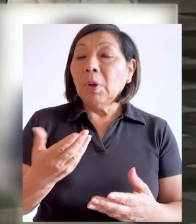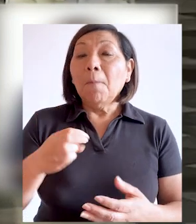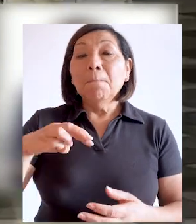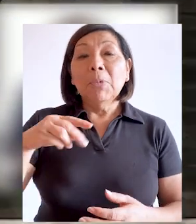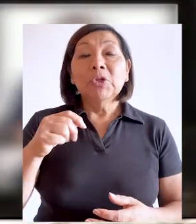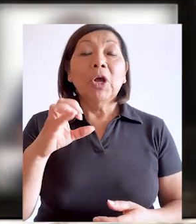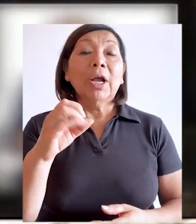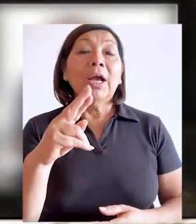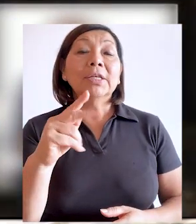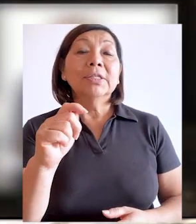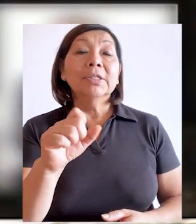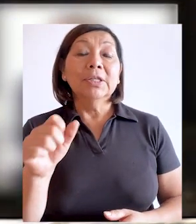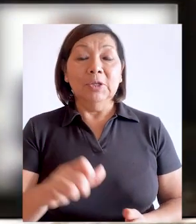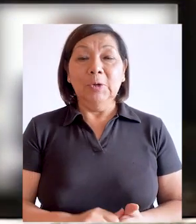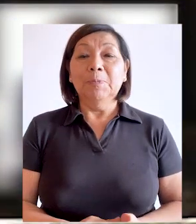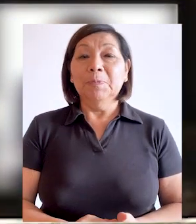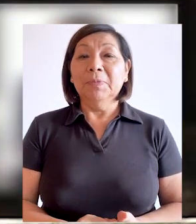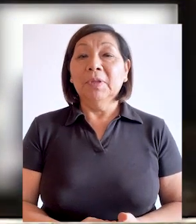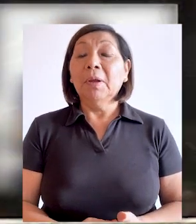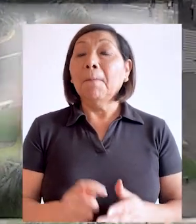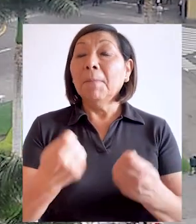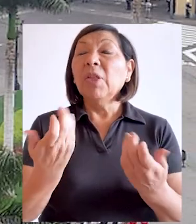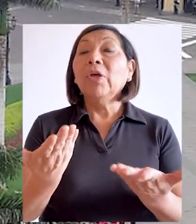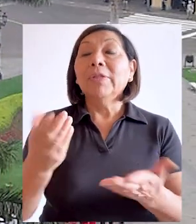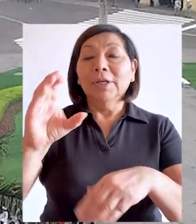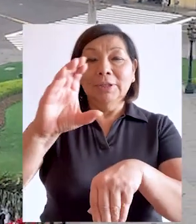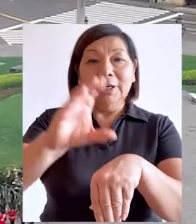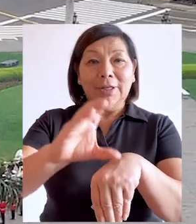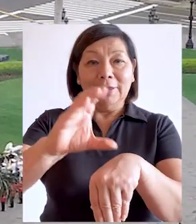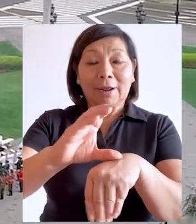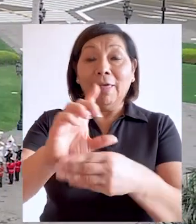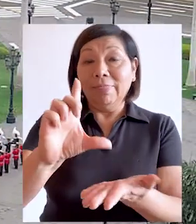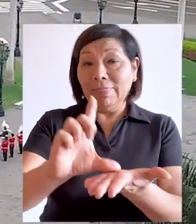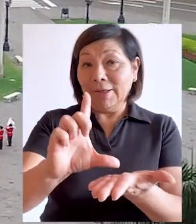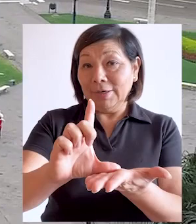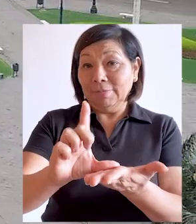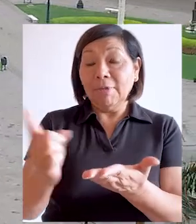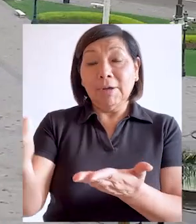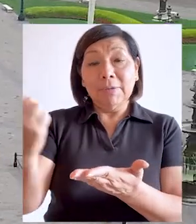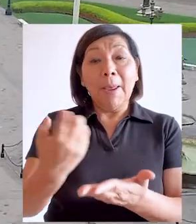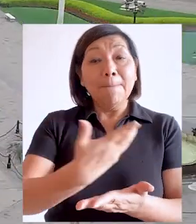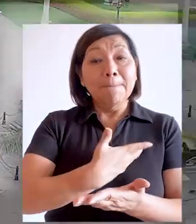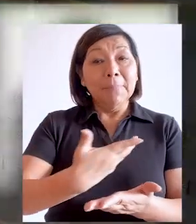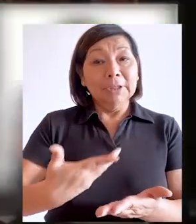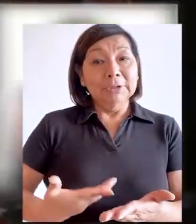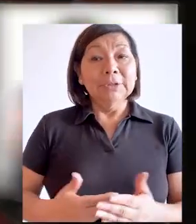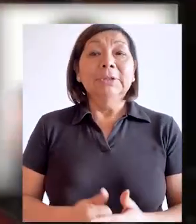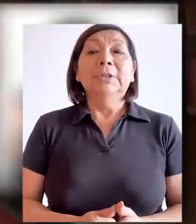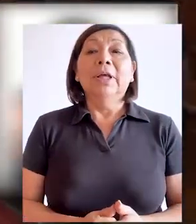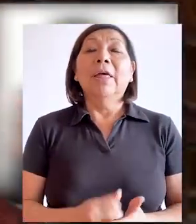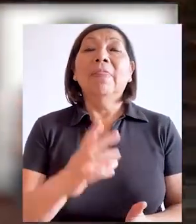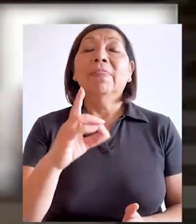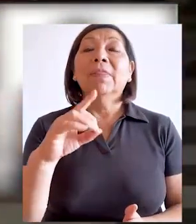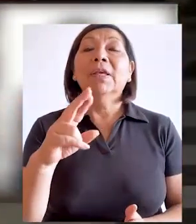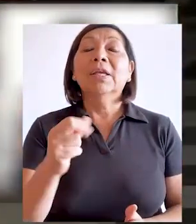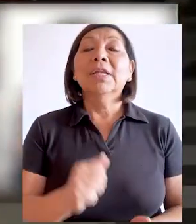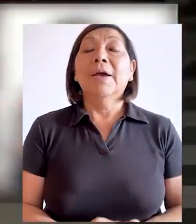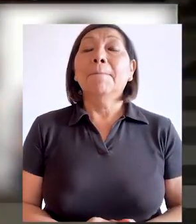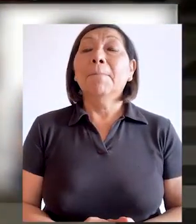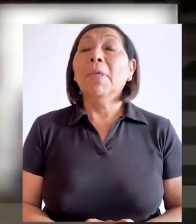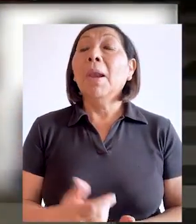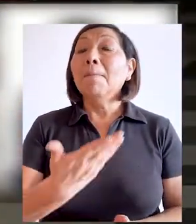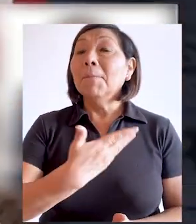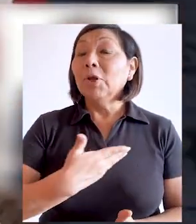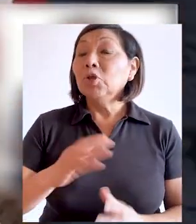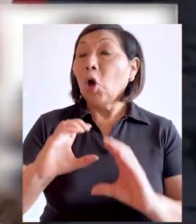primado del Perú, Monseñor Carlos Castillo Matasoglio, celebrada en la Catedral de Lima, que contó con la presencia de la presidenta de la República, Dina